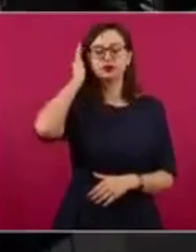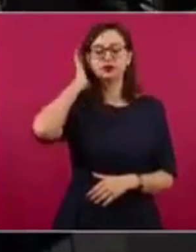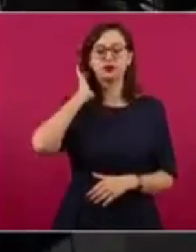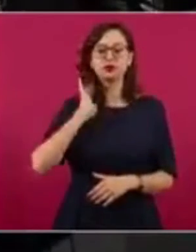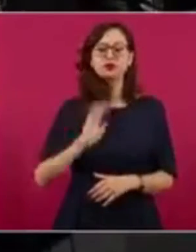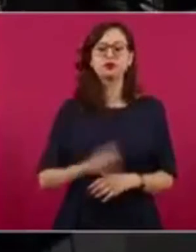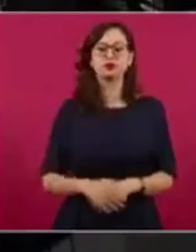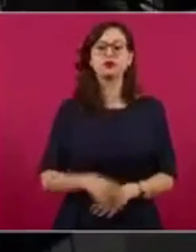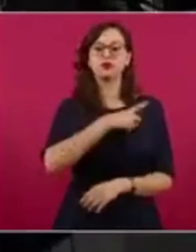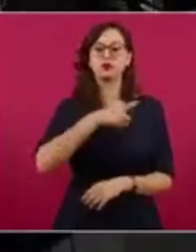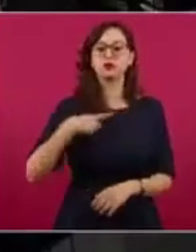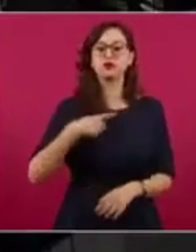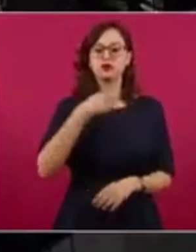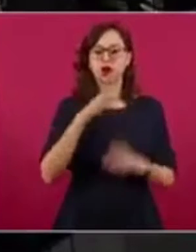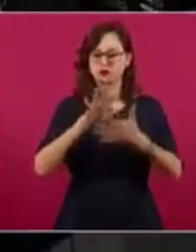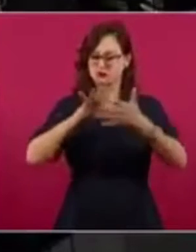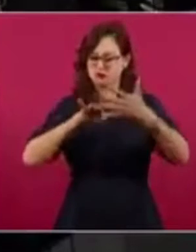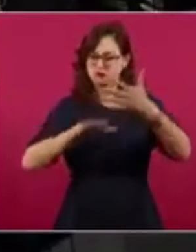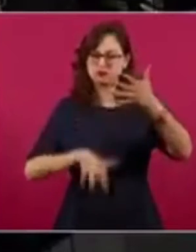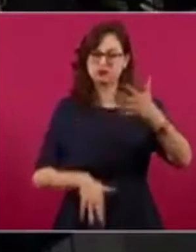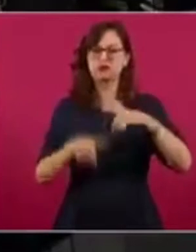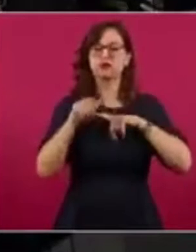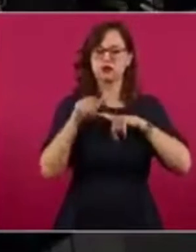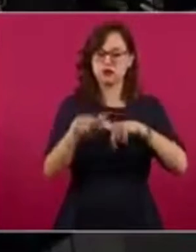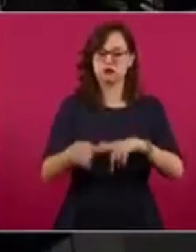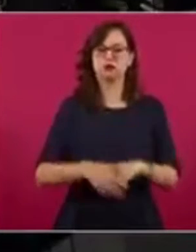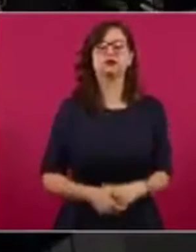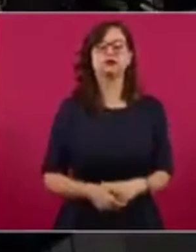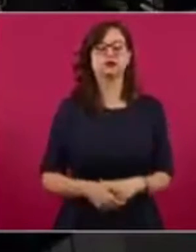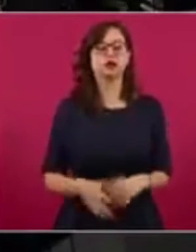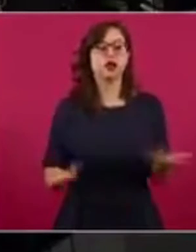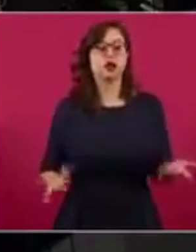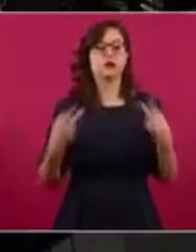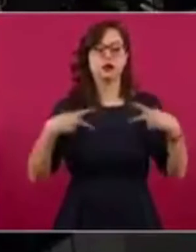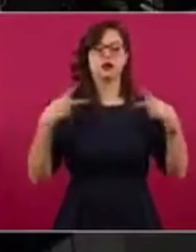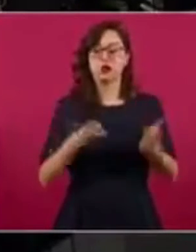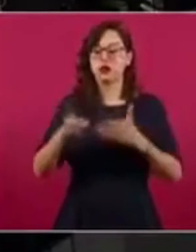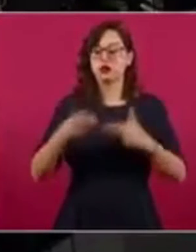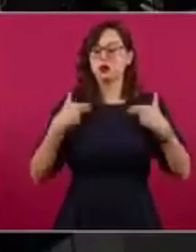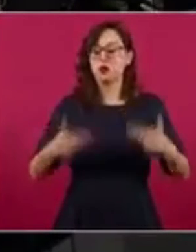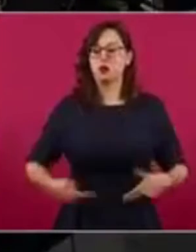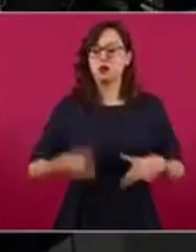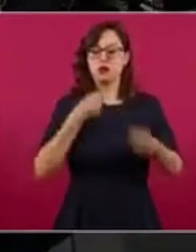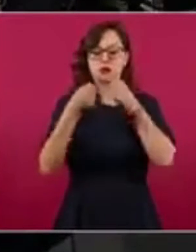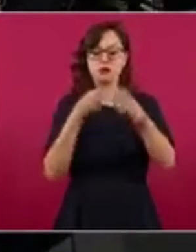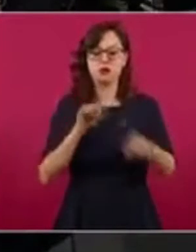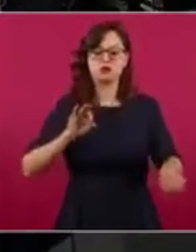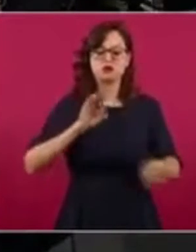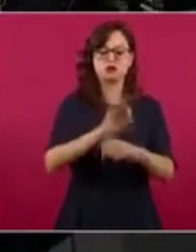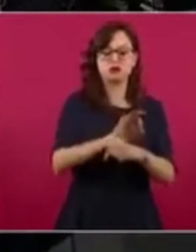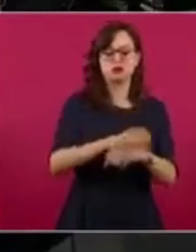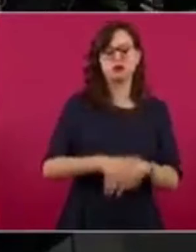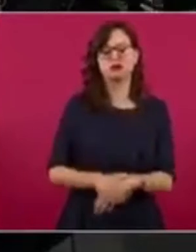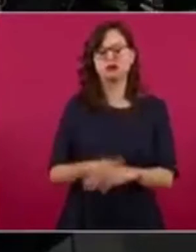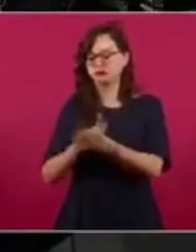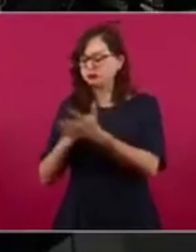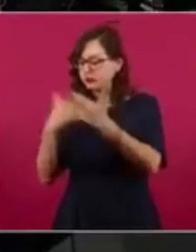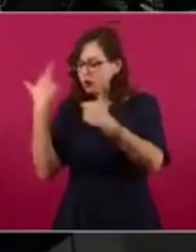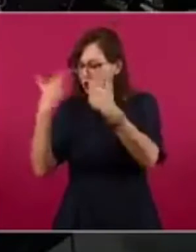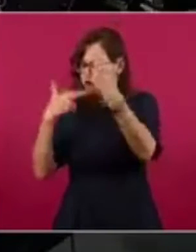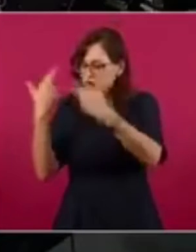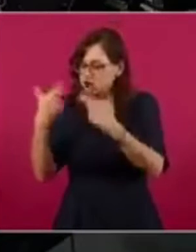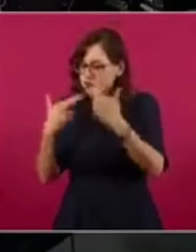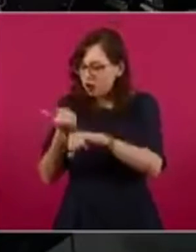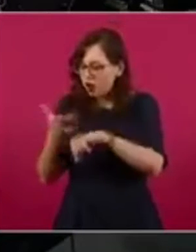el mecanismo de protección para personas defensoras de derechos humanos y periodistas informa que en la revisión a la documentación legal